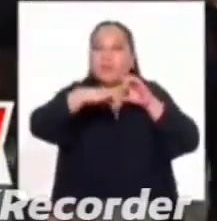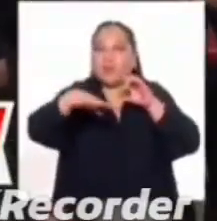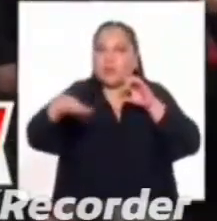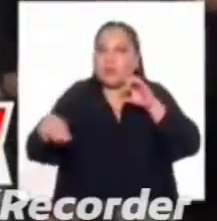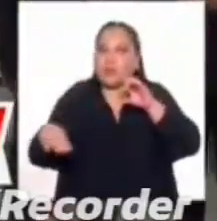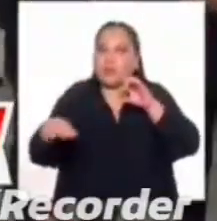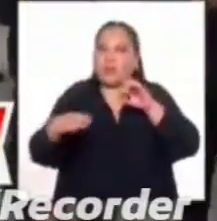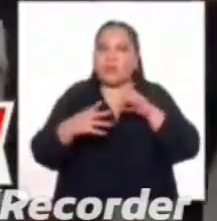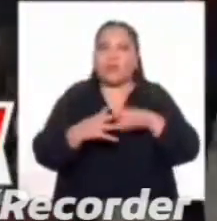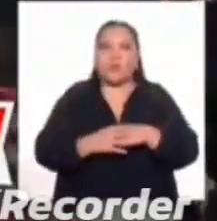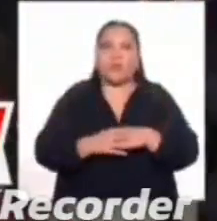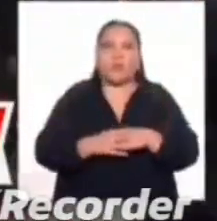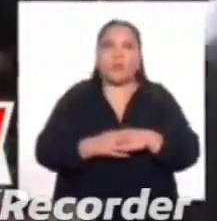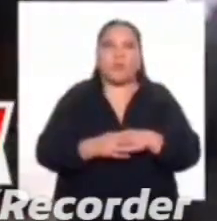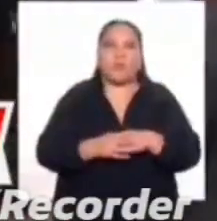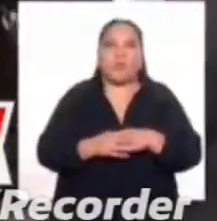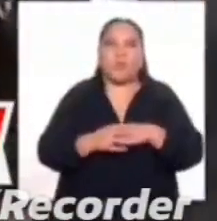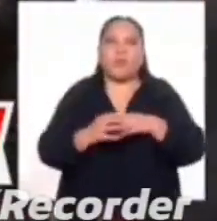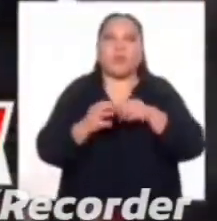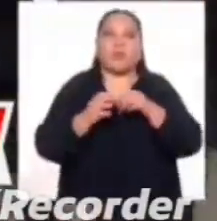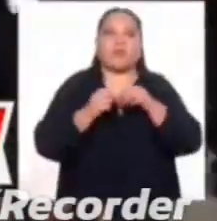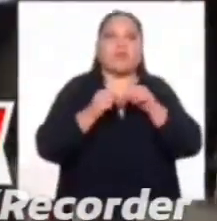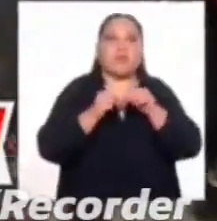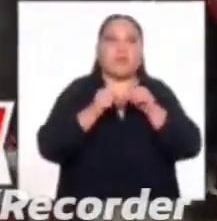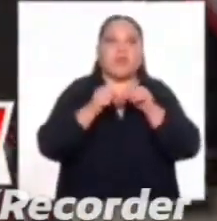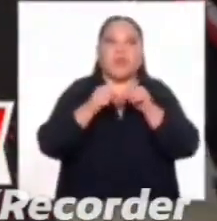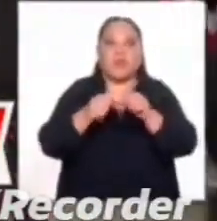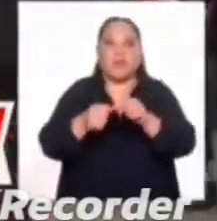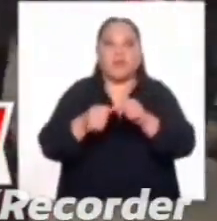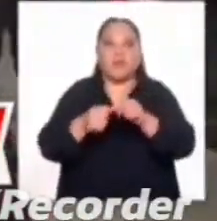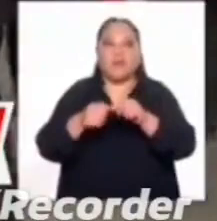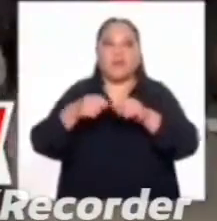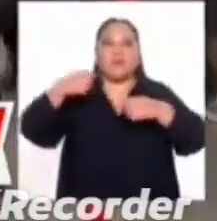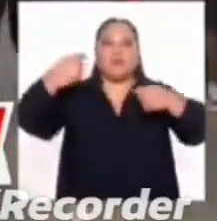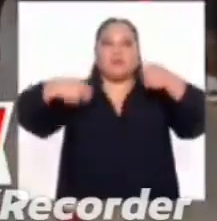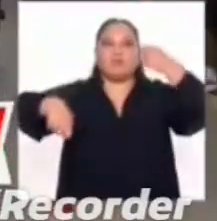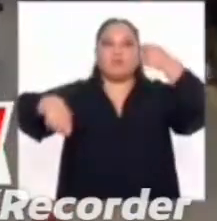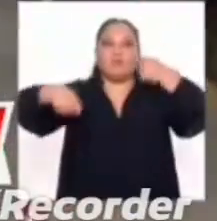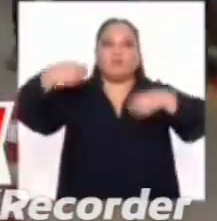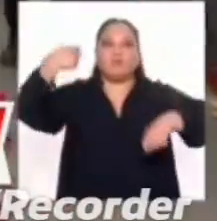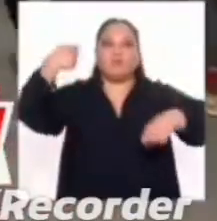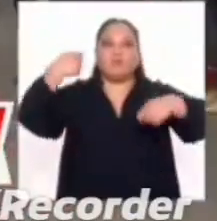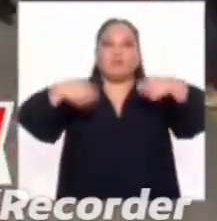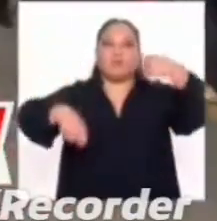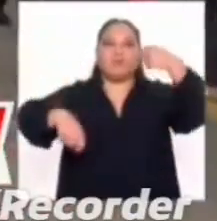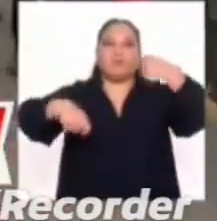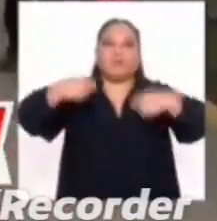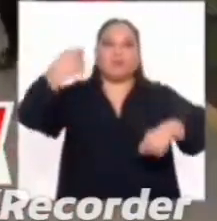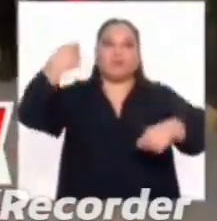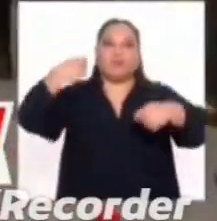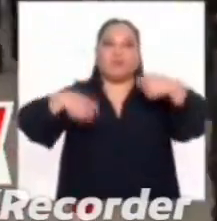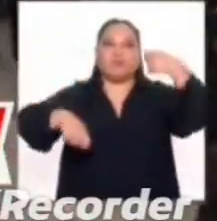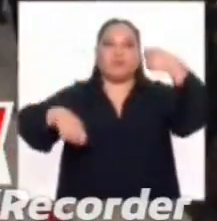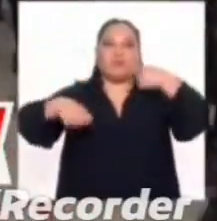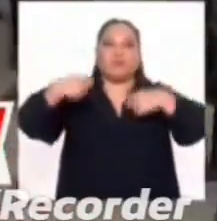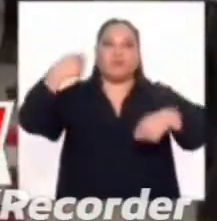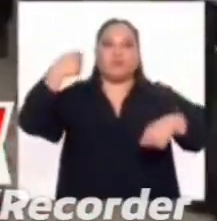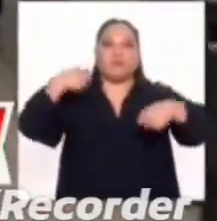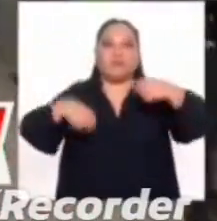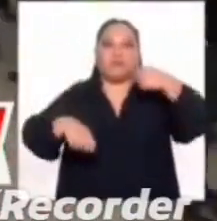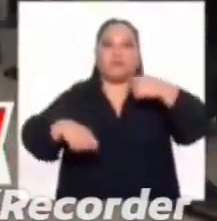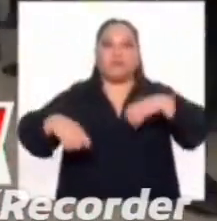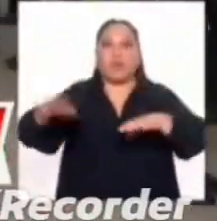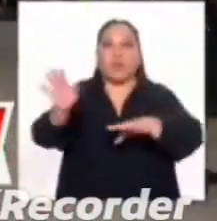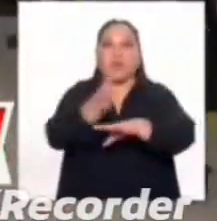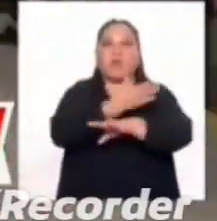y continúa el recorrido al compás de la marcha de banderas de la banda y música de la